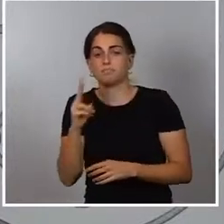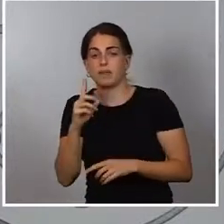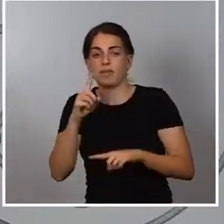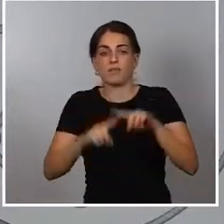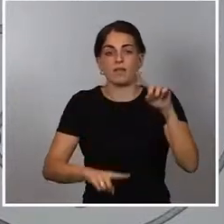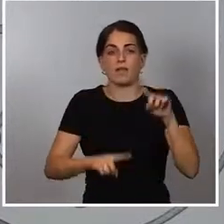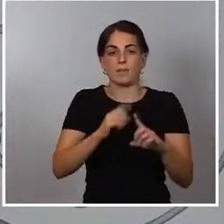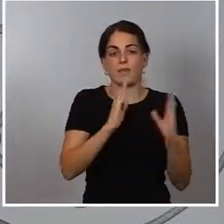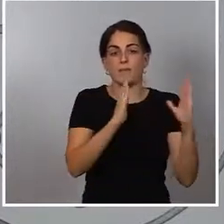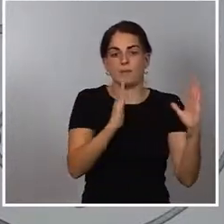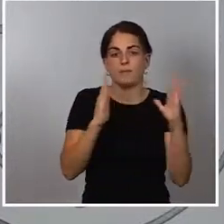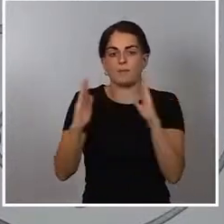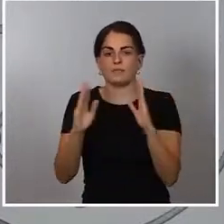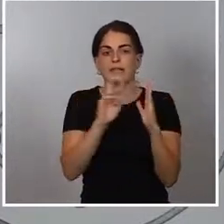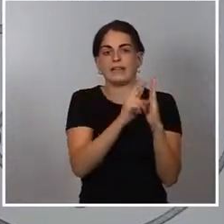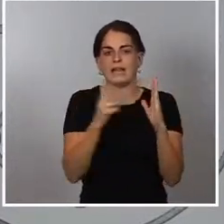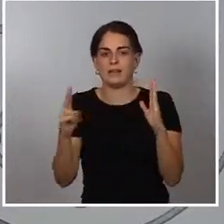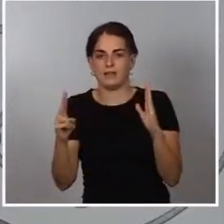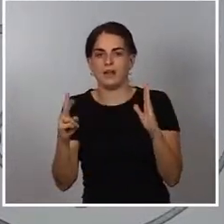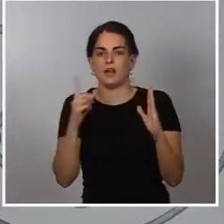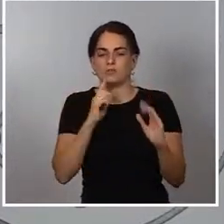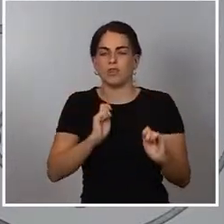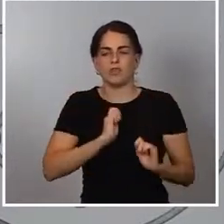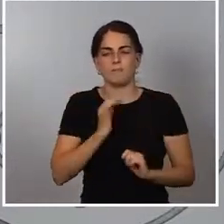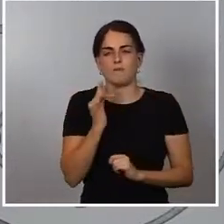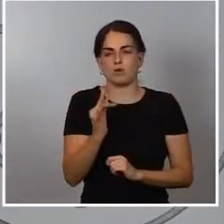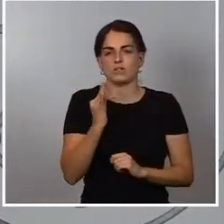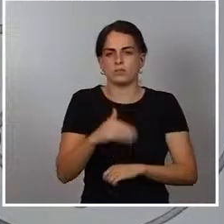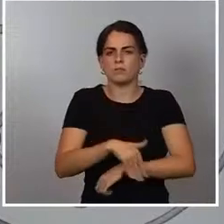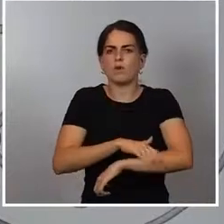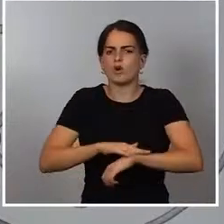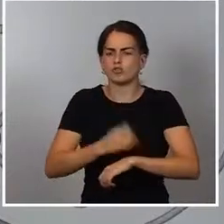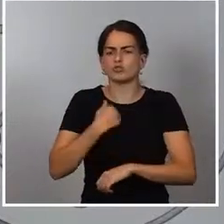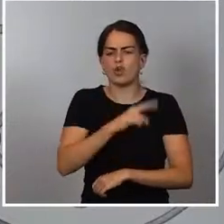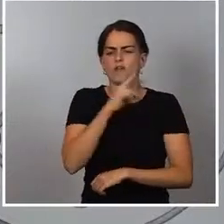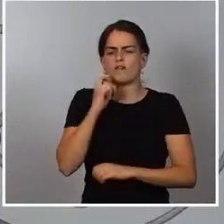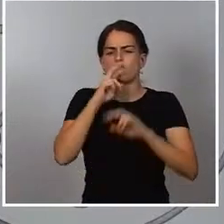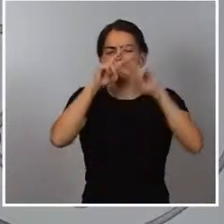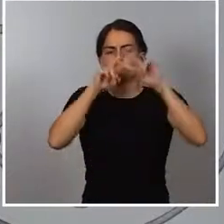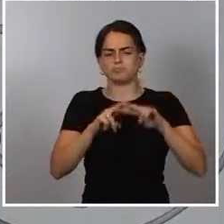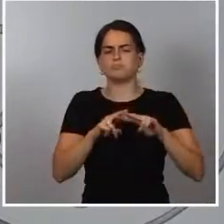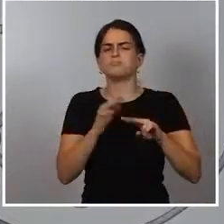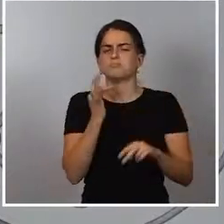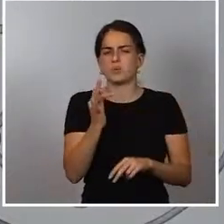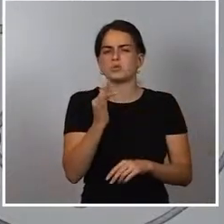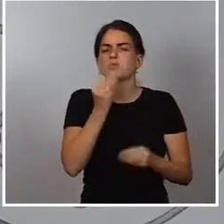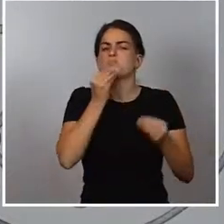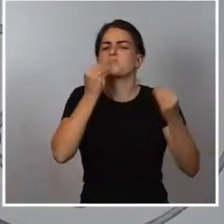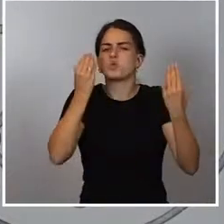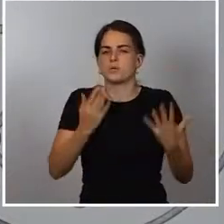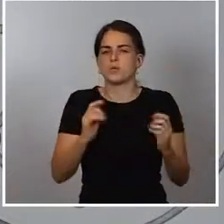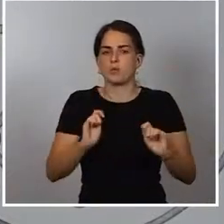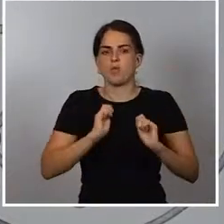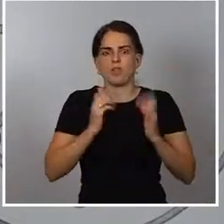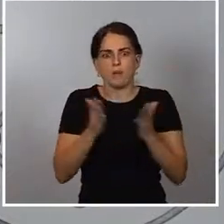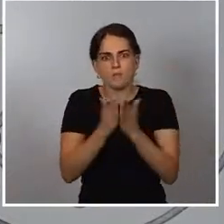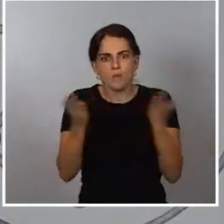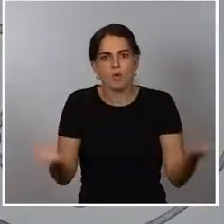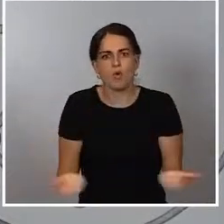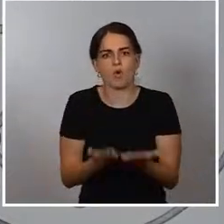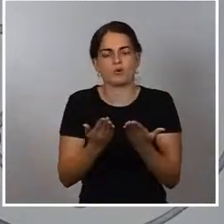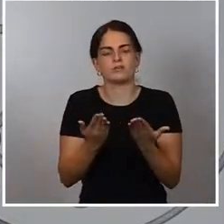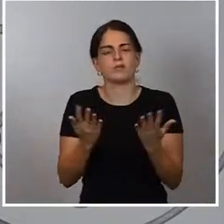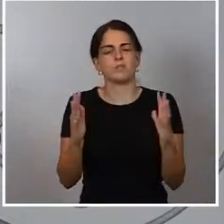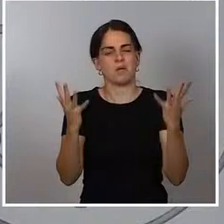es tremendamente positivo y desde luego el ministerio lo valora muy positivamente e impulsa y anima a que eso se haga la